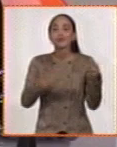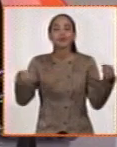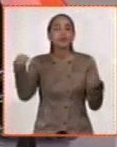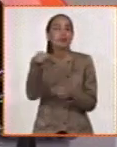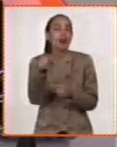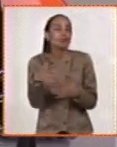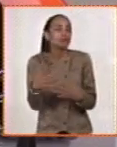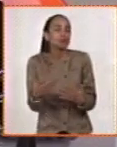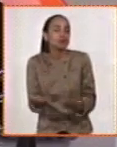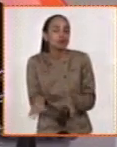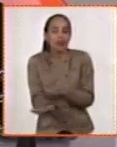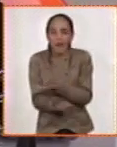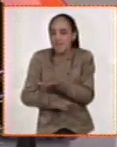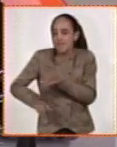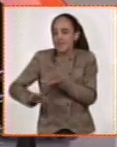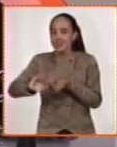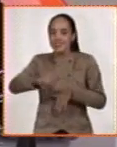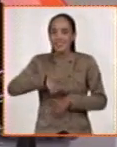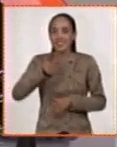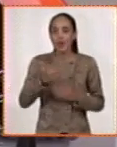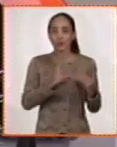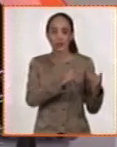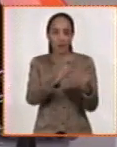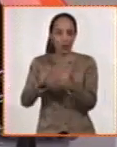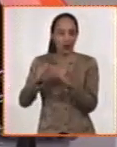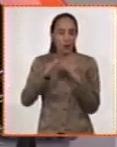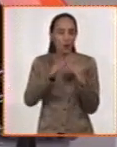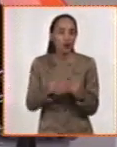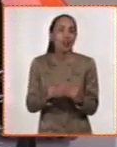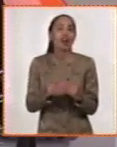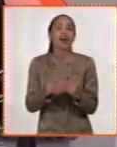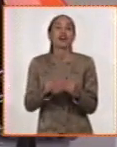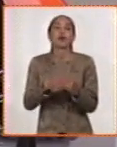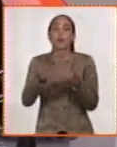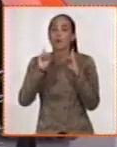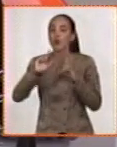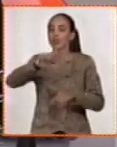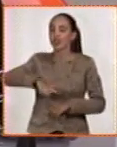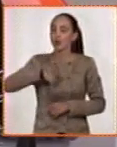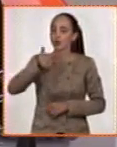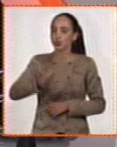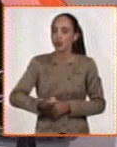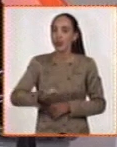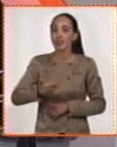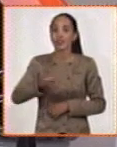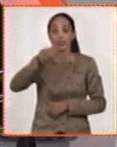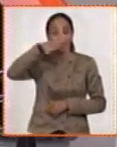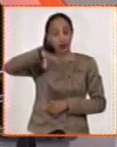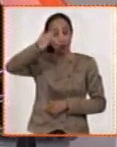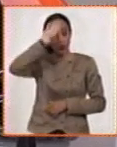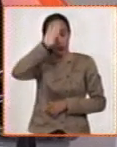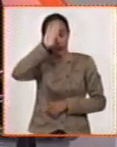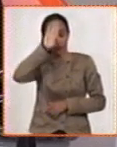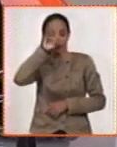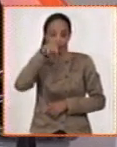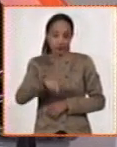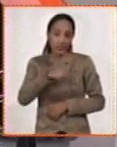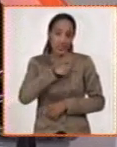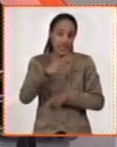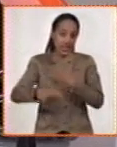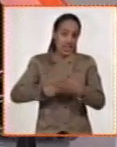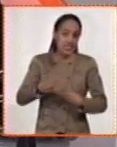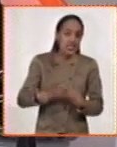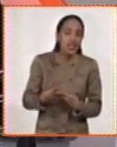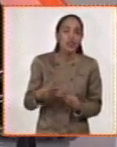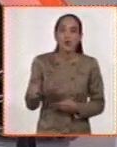están en la cultura comunitaria, base de la política cultural de la nación. Y lo quiere hacer, pues, además,